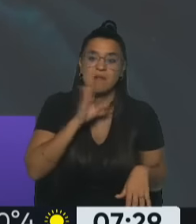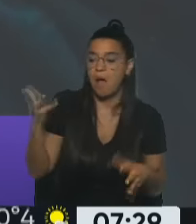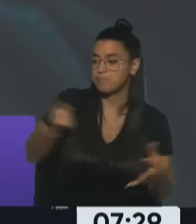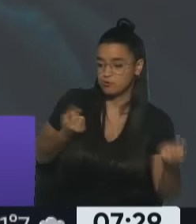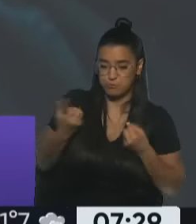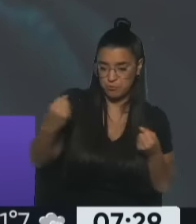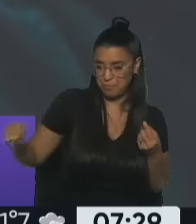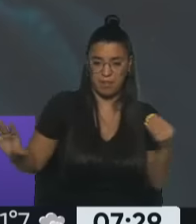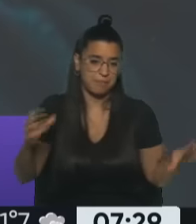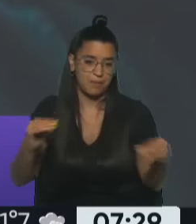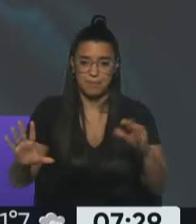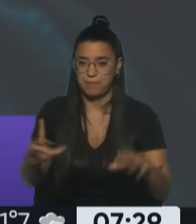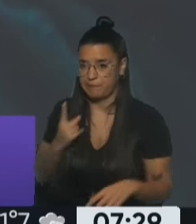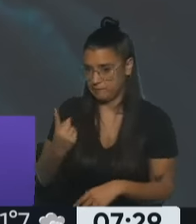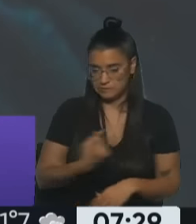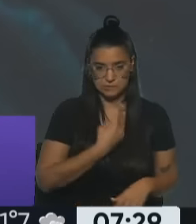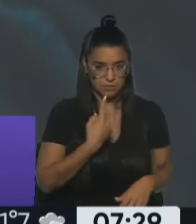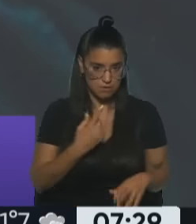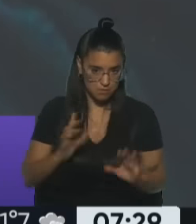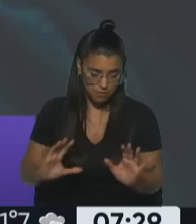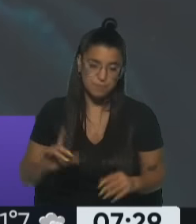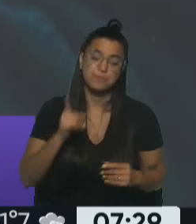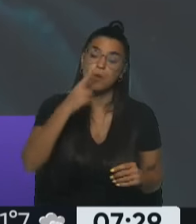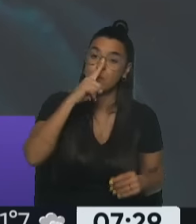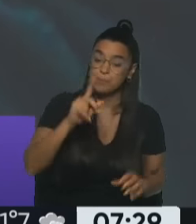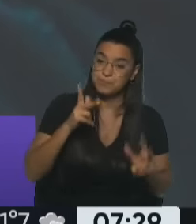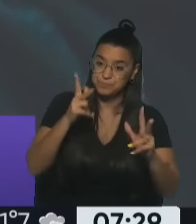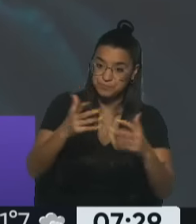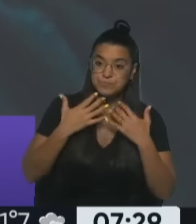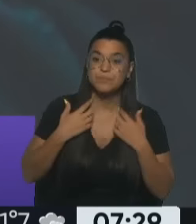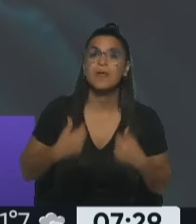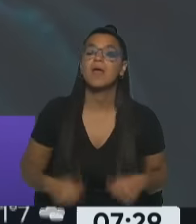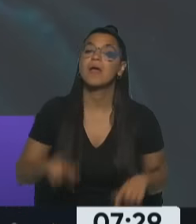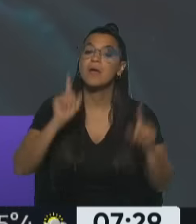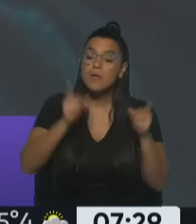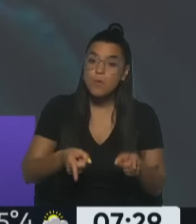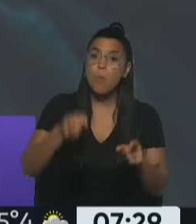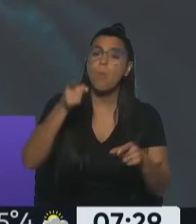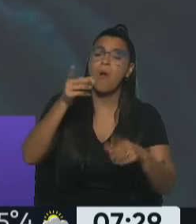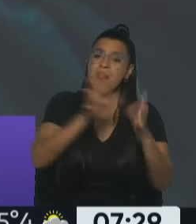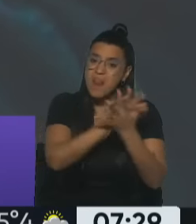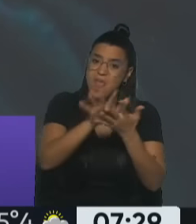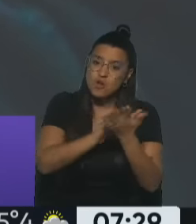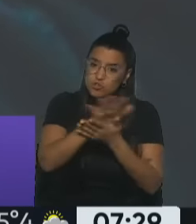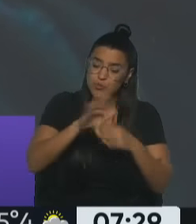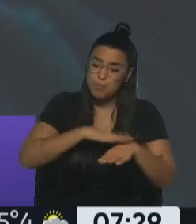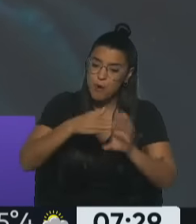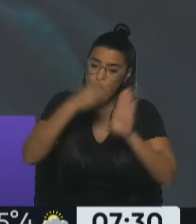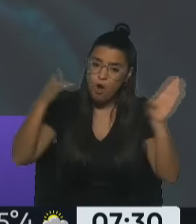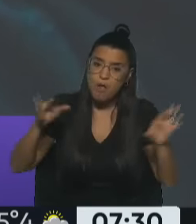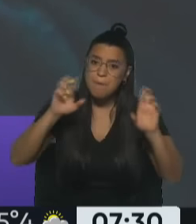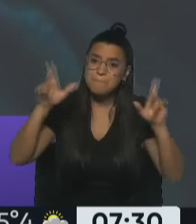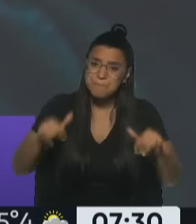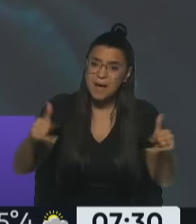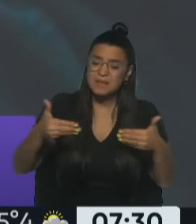cada vez más ese apoyo internacional. Y por último recordemos que igual las negociaciones por la tregua, por la extensión de la